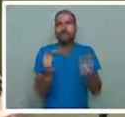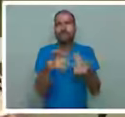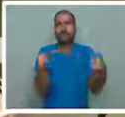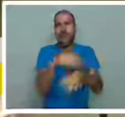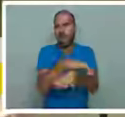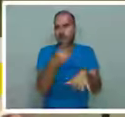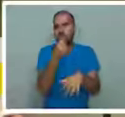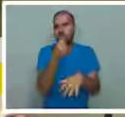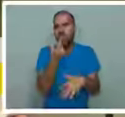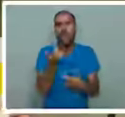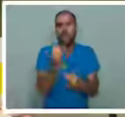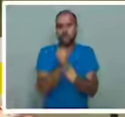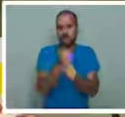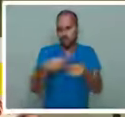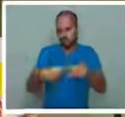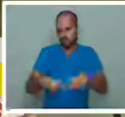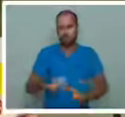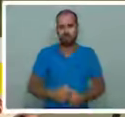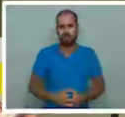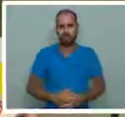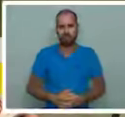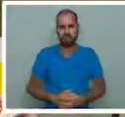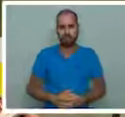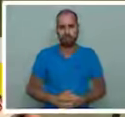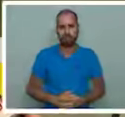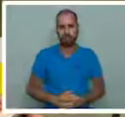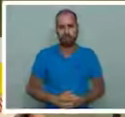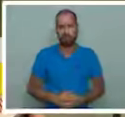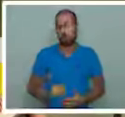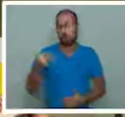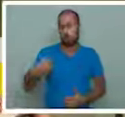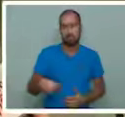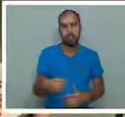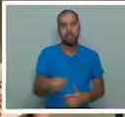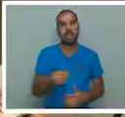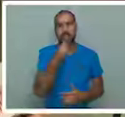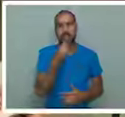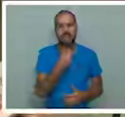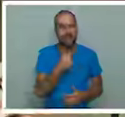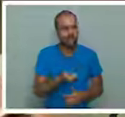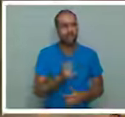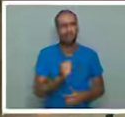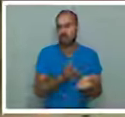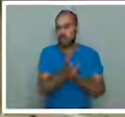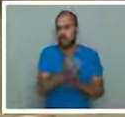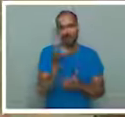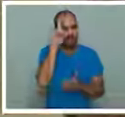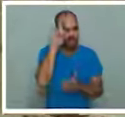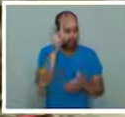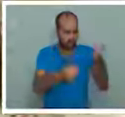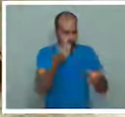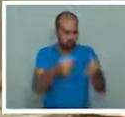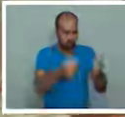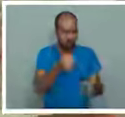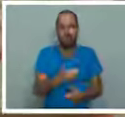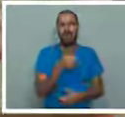que se si es en vaca la leche la carne igualmente en la cabra en el bovino pues que hay más muchísimas